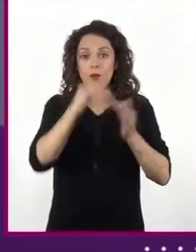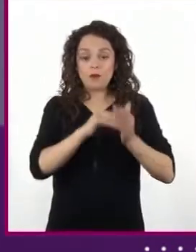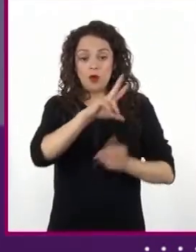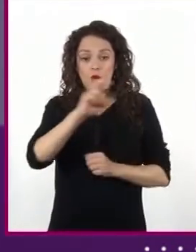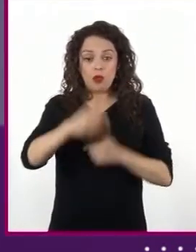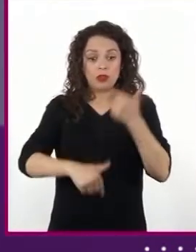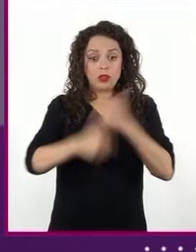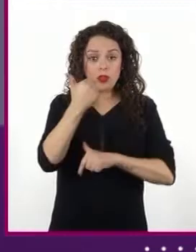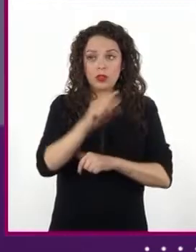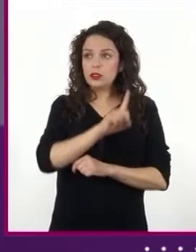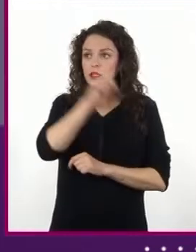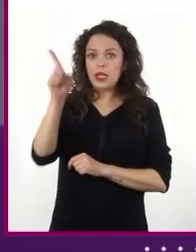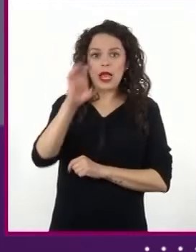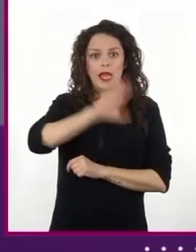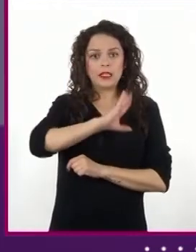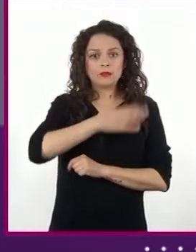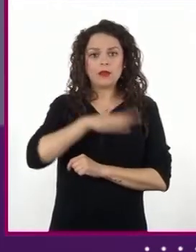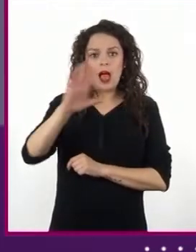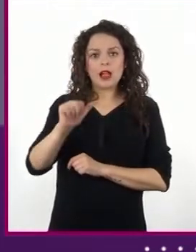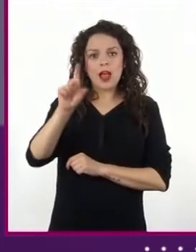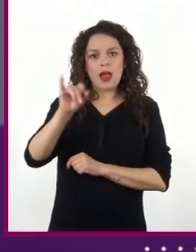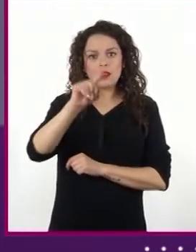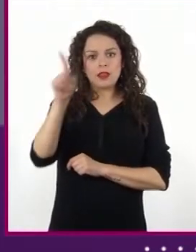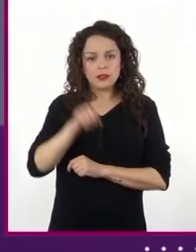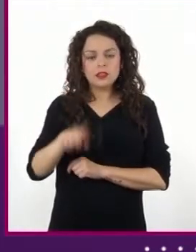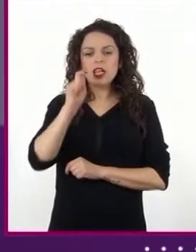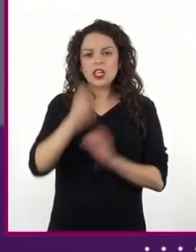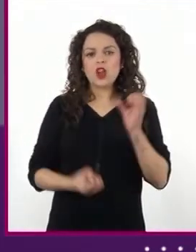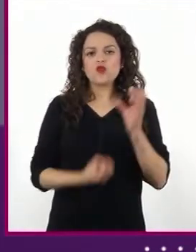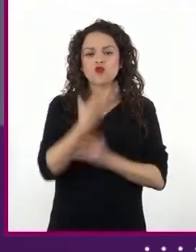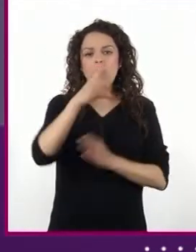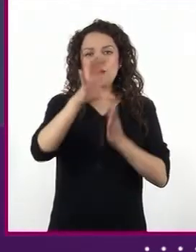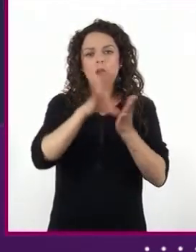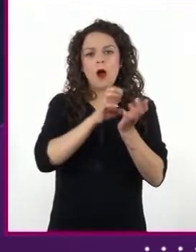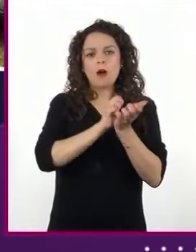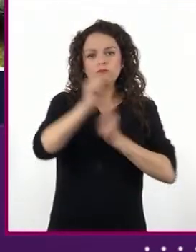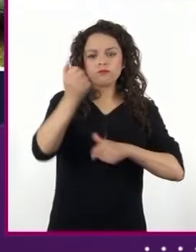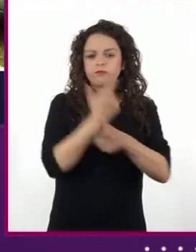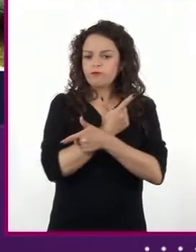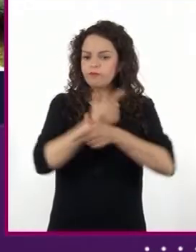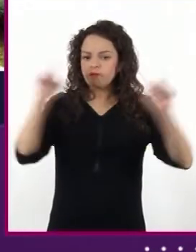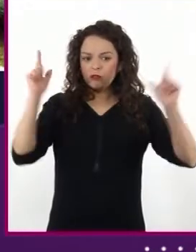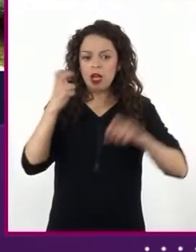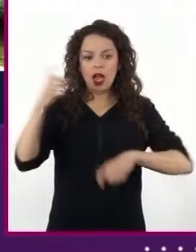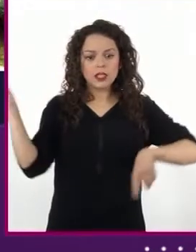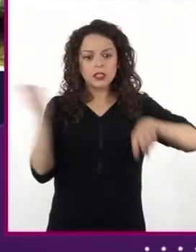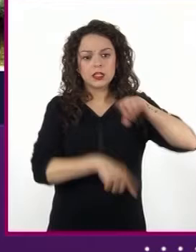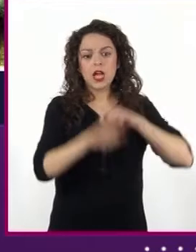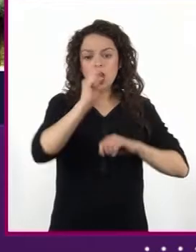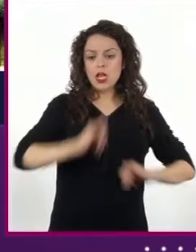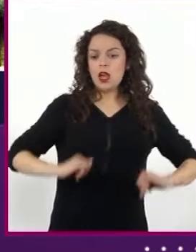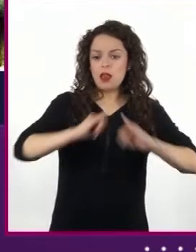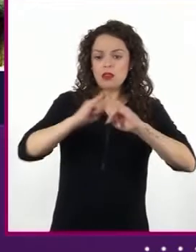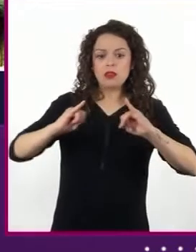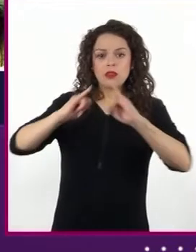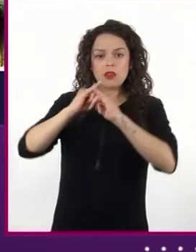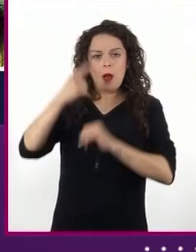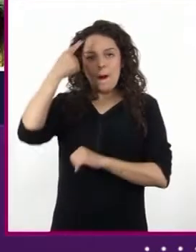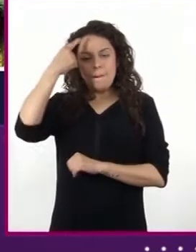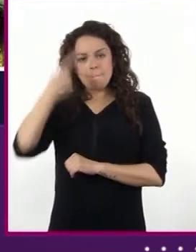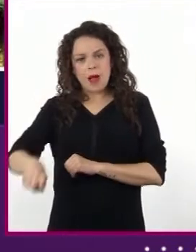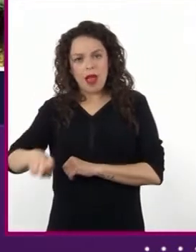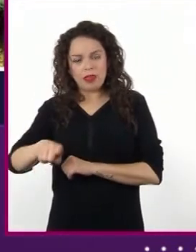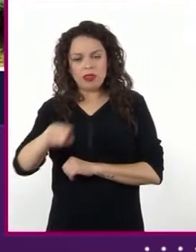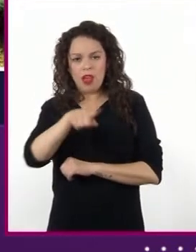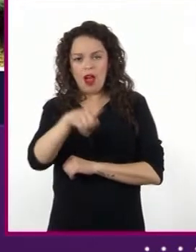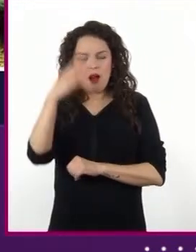en España elaboraron una nueva constitución liberal que disolvía las instituciones monárquicas. Tras conocerse el decreto